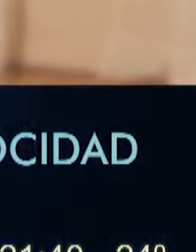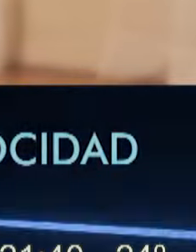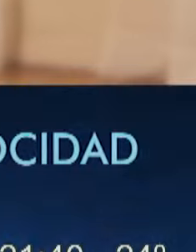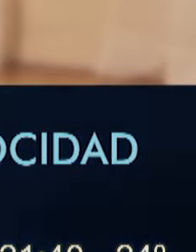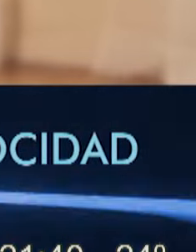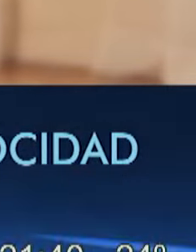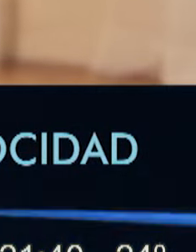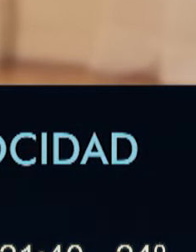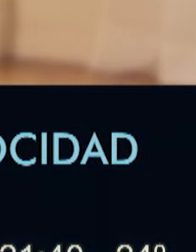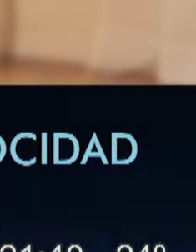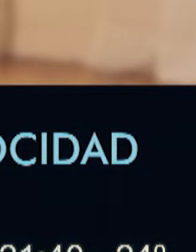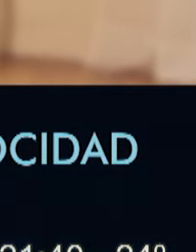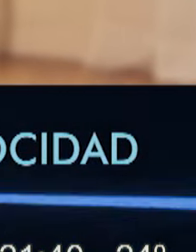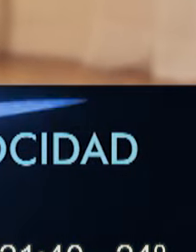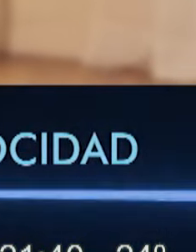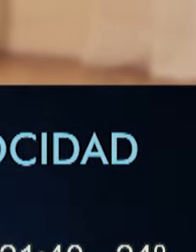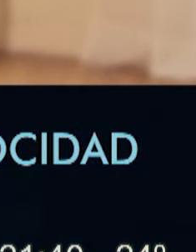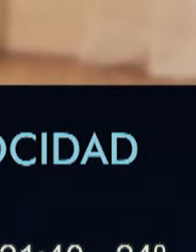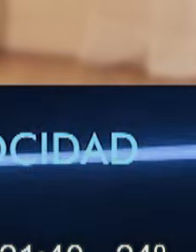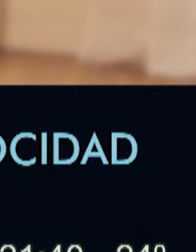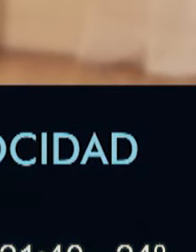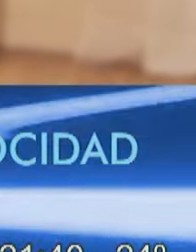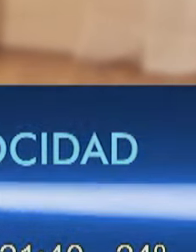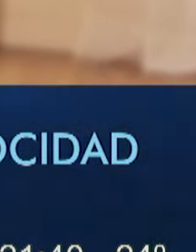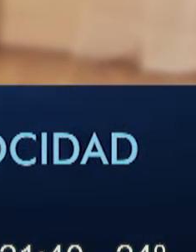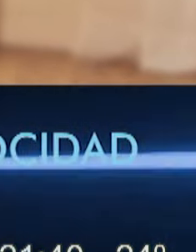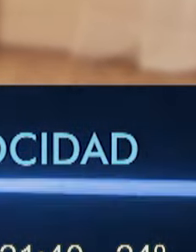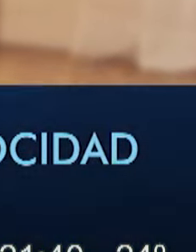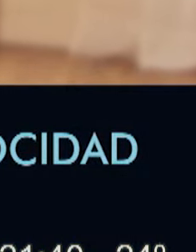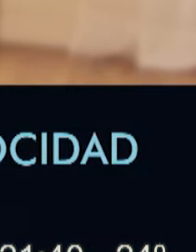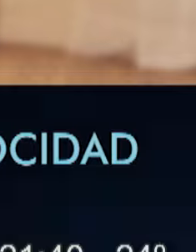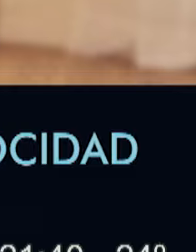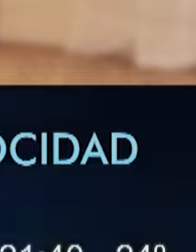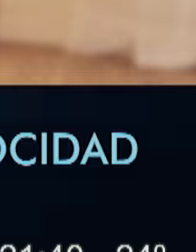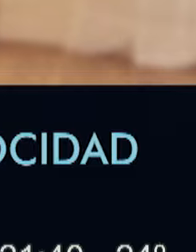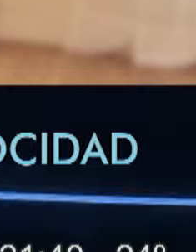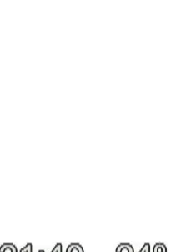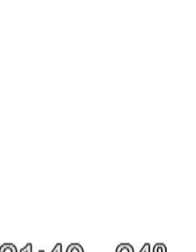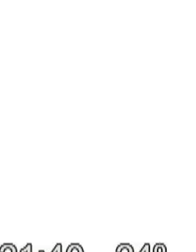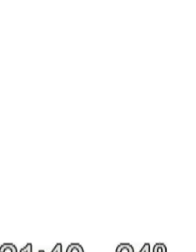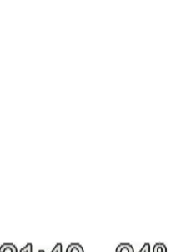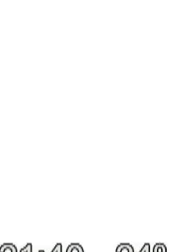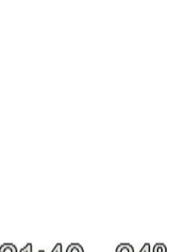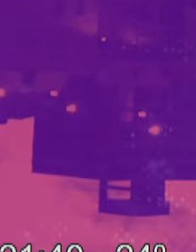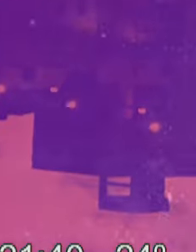Antel Empresas. ¿Tenés Antel? Tenés un socio para hacer crecer tu negocio.